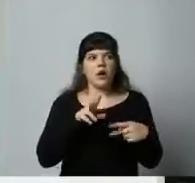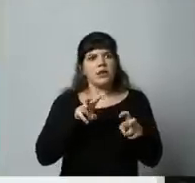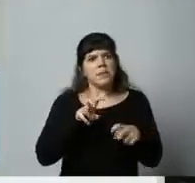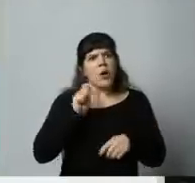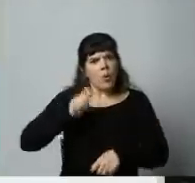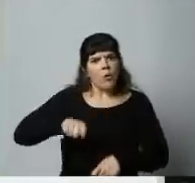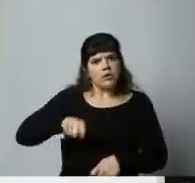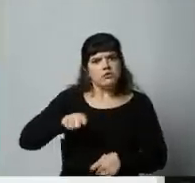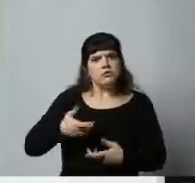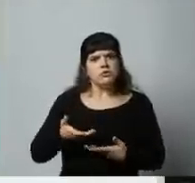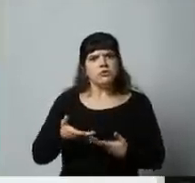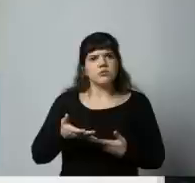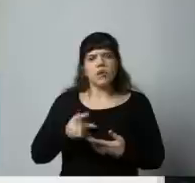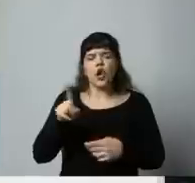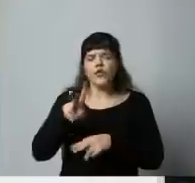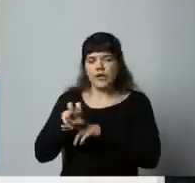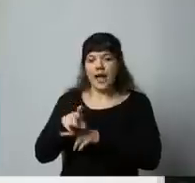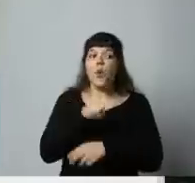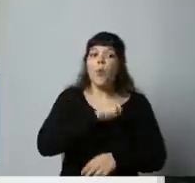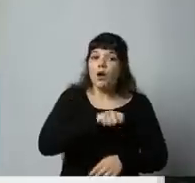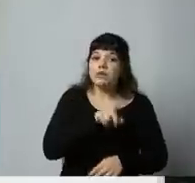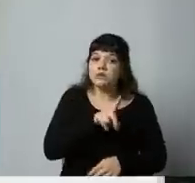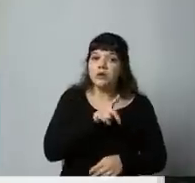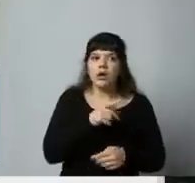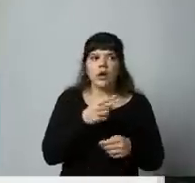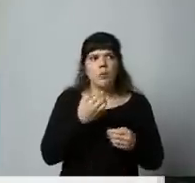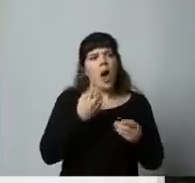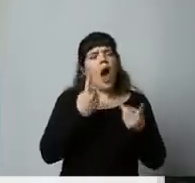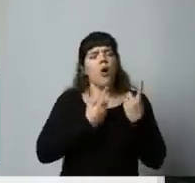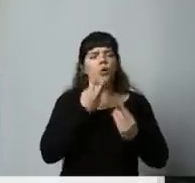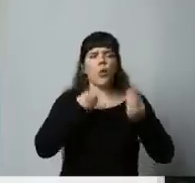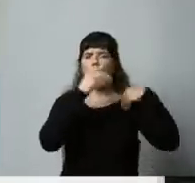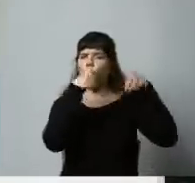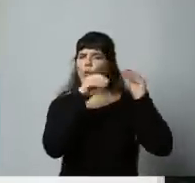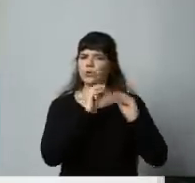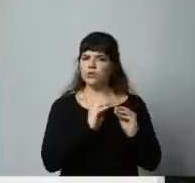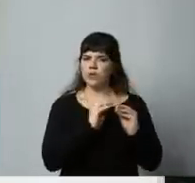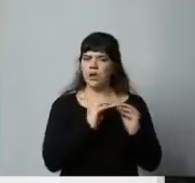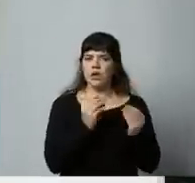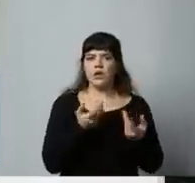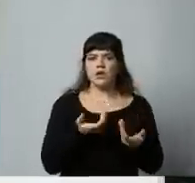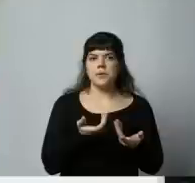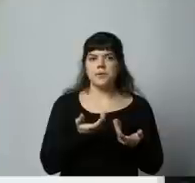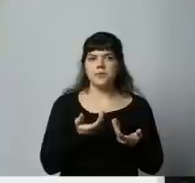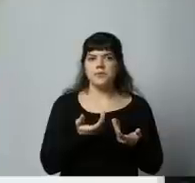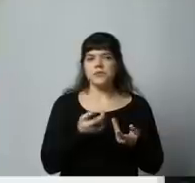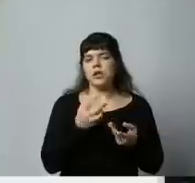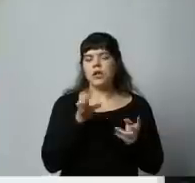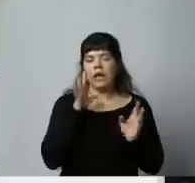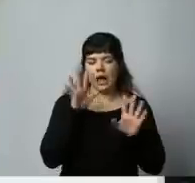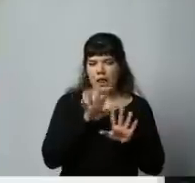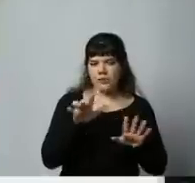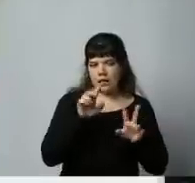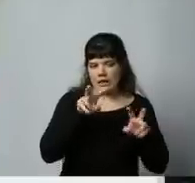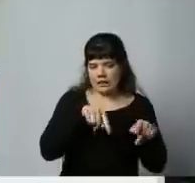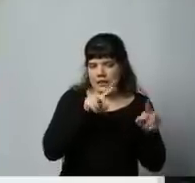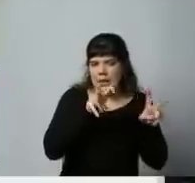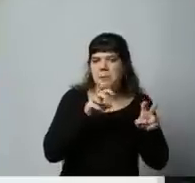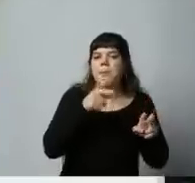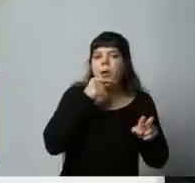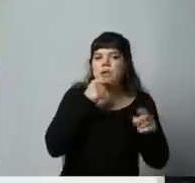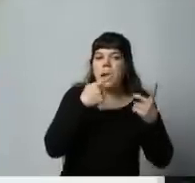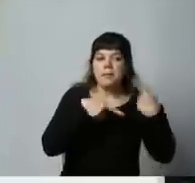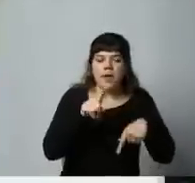han este jueces no Fiscales pero se han excusado de algunos casos y recuerdo el no tiene nada que ver es policial Pero recuerdo el